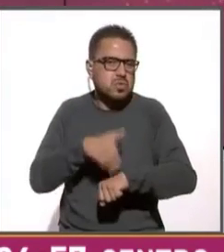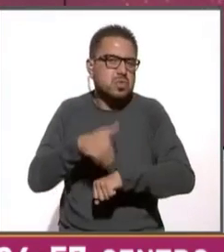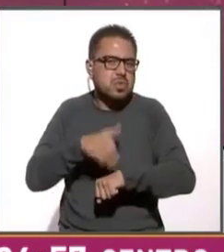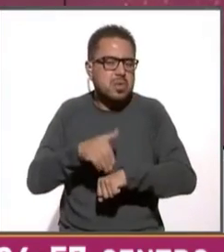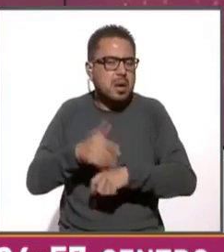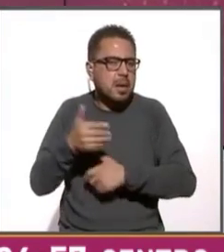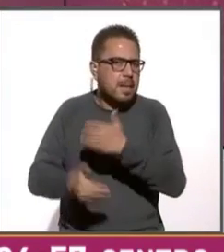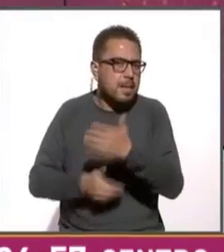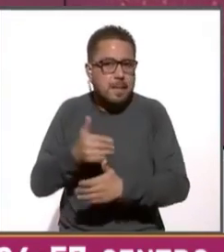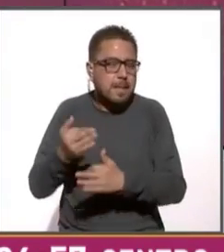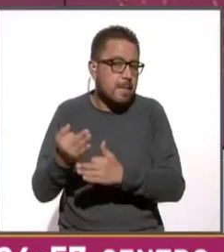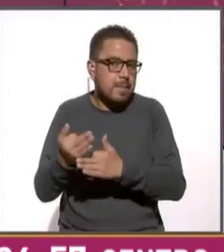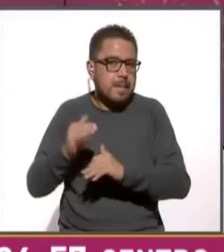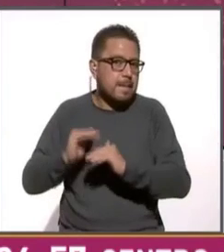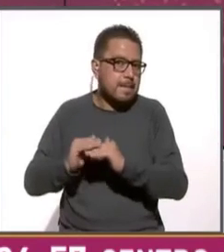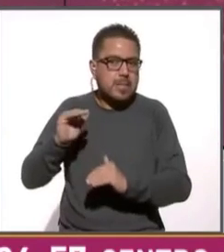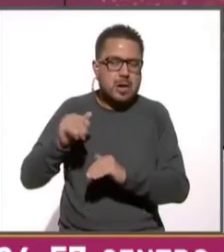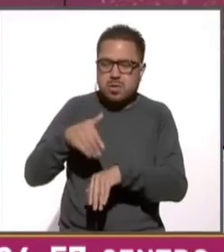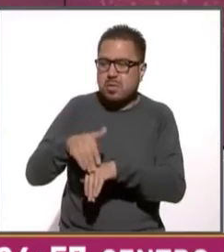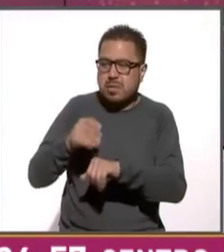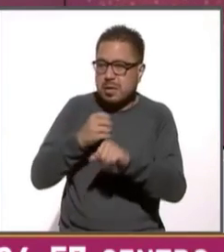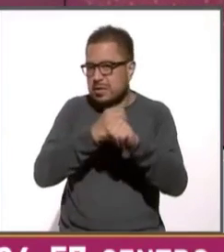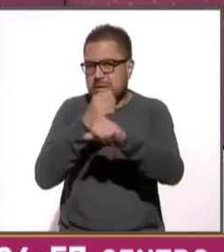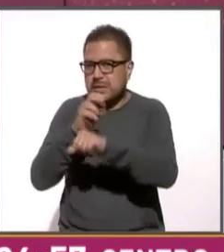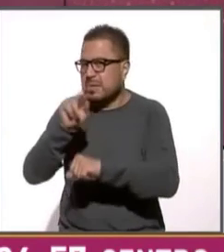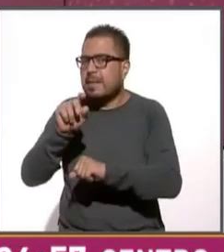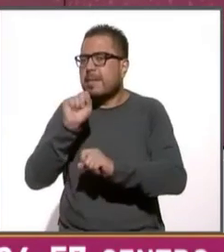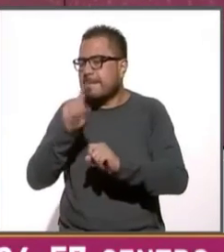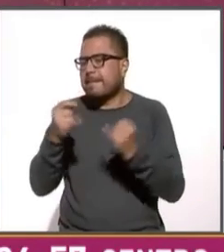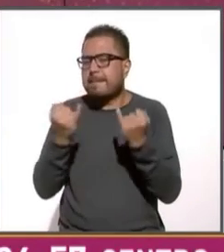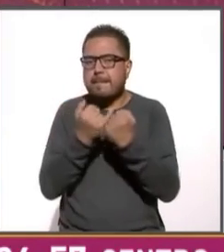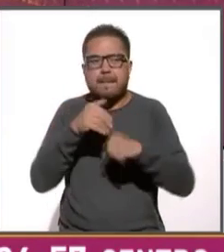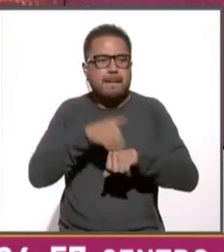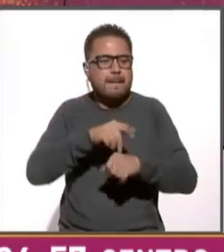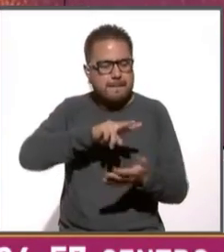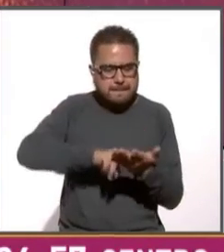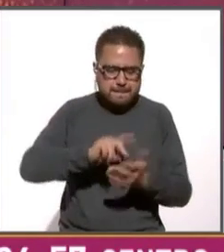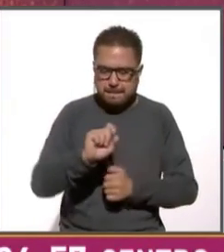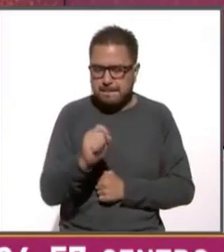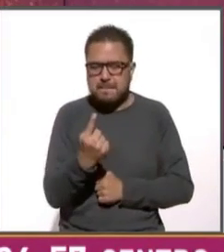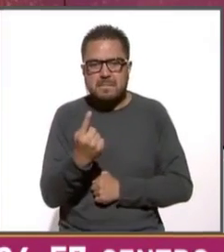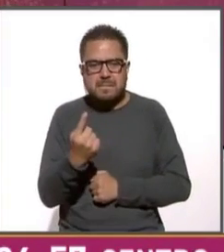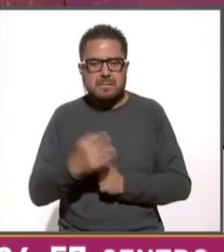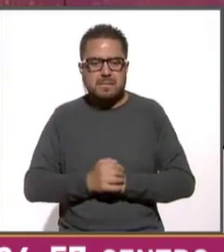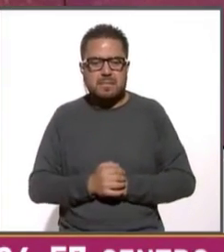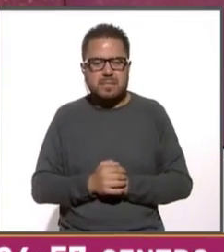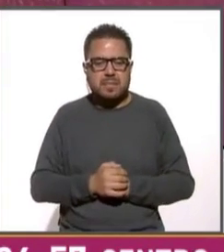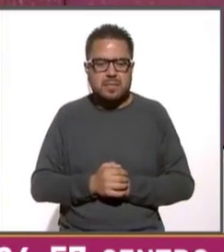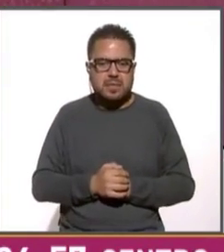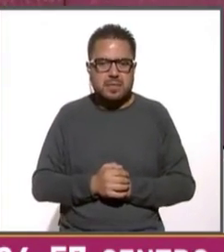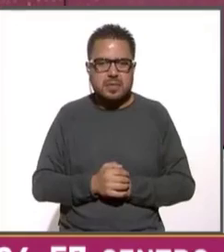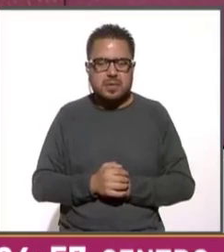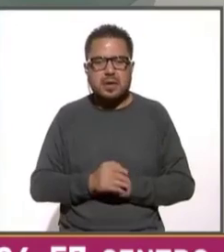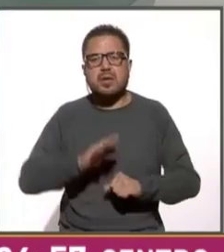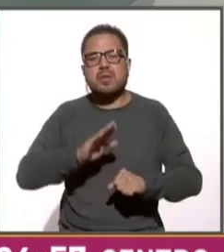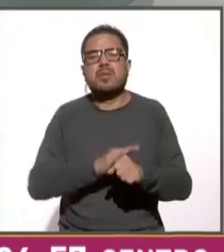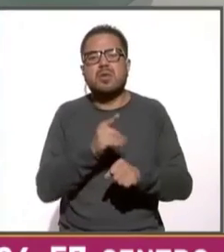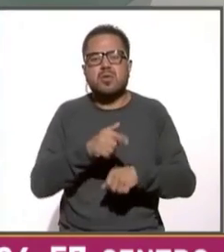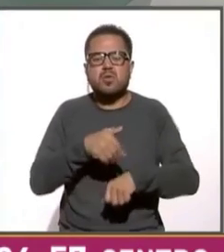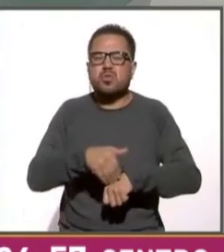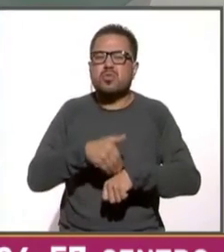un avance de Morena, no solamente en número de estados, porque es la misma proporción que el 21, claro, sino por las